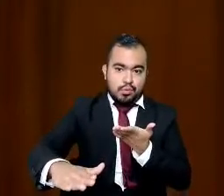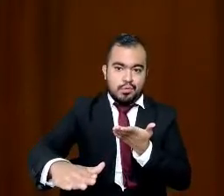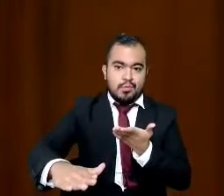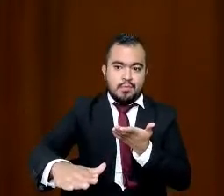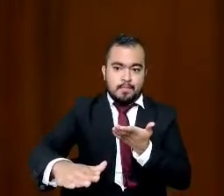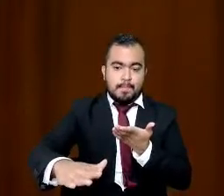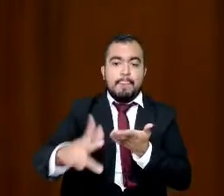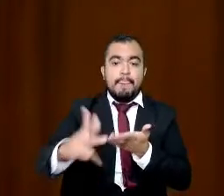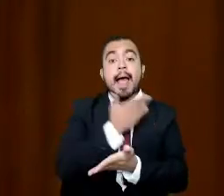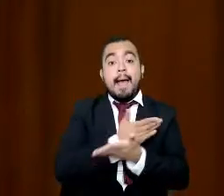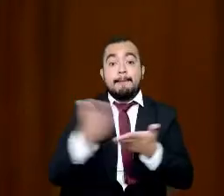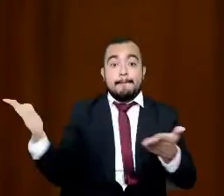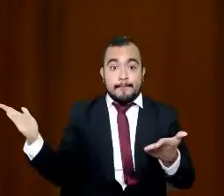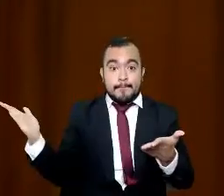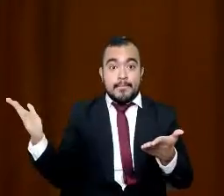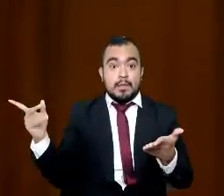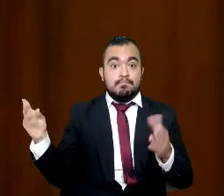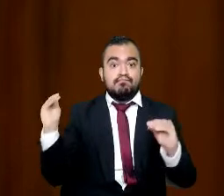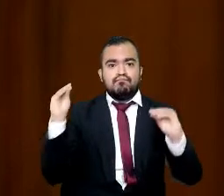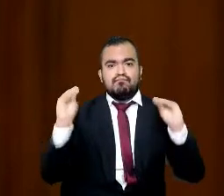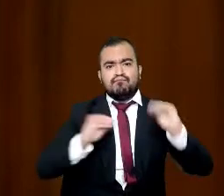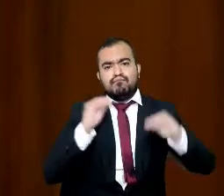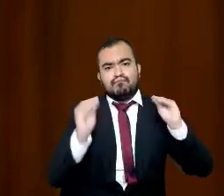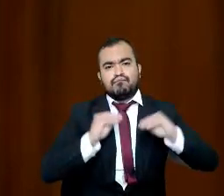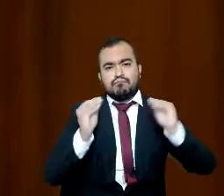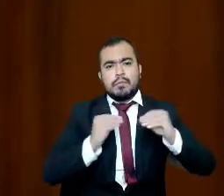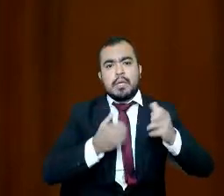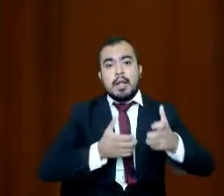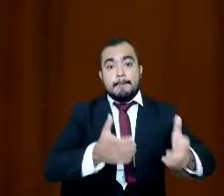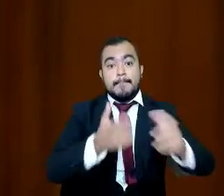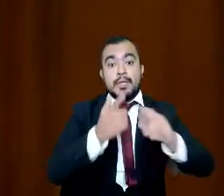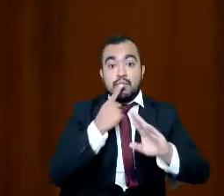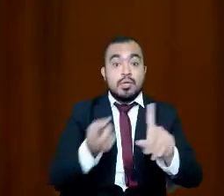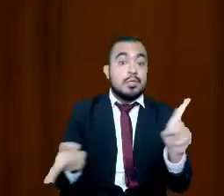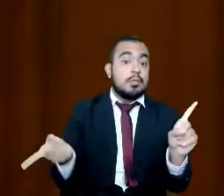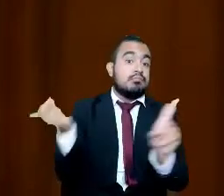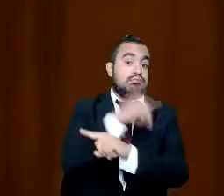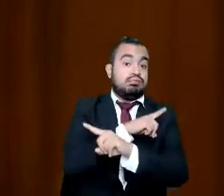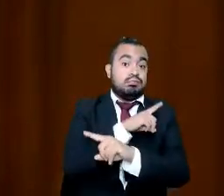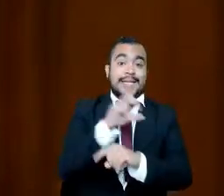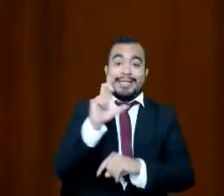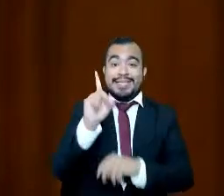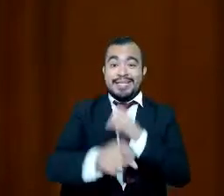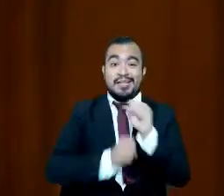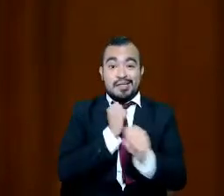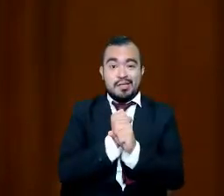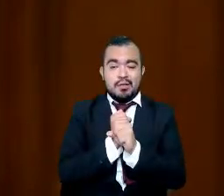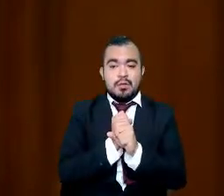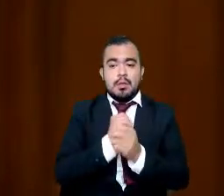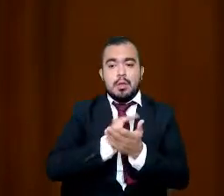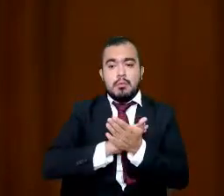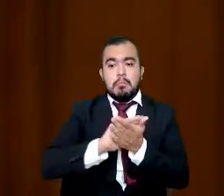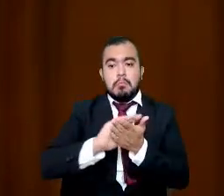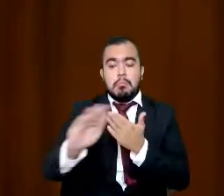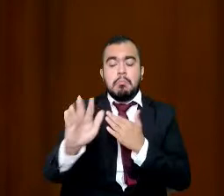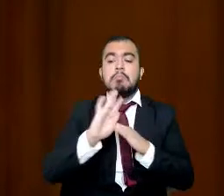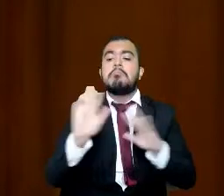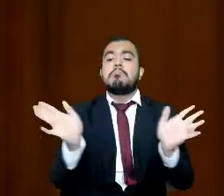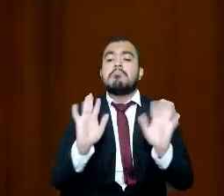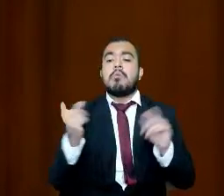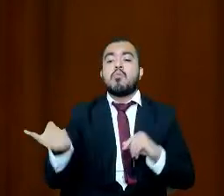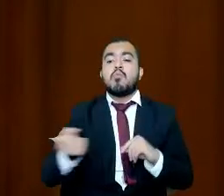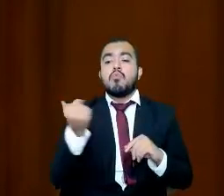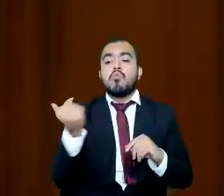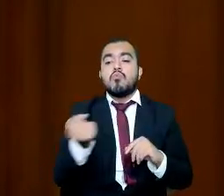aparte, el gran desarrollador de caminos fue hace 30 años, ¿no? Ya cumplieron su vida útil y justo nos tocó a nosotros.